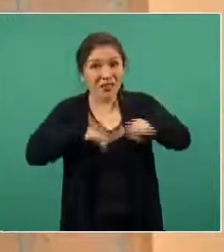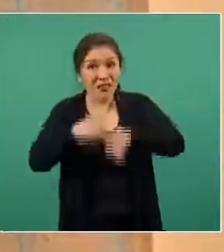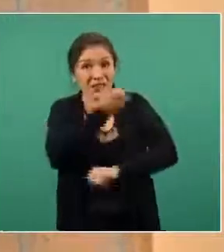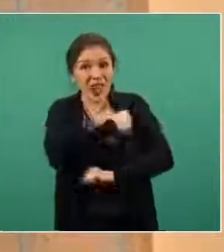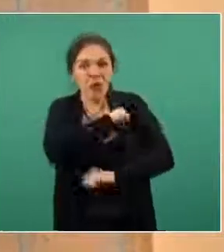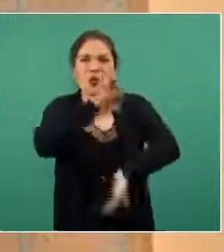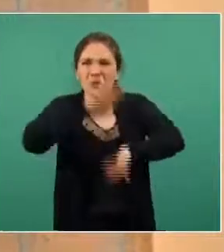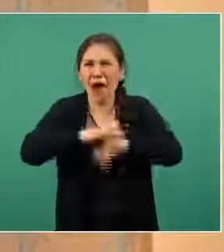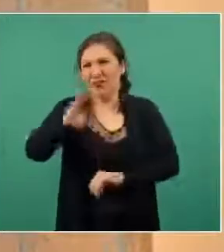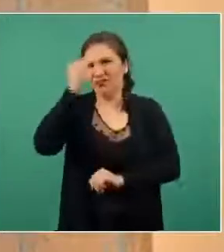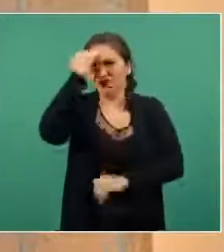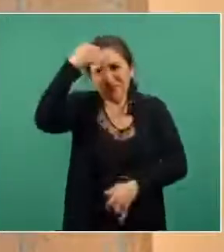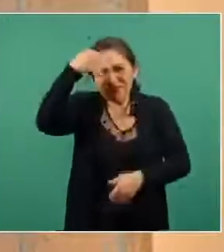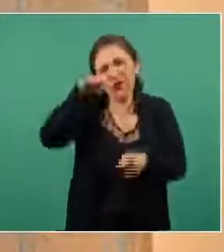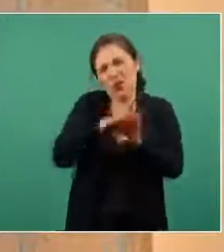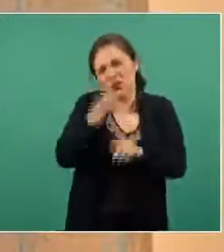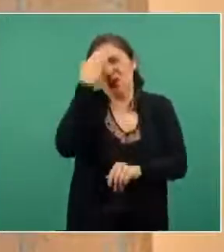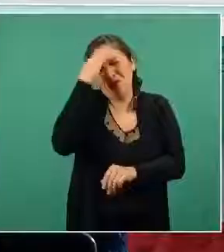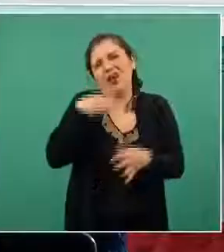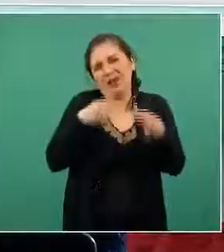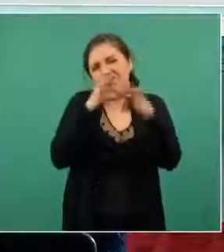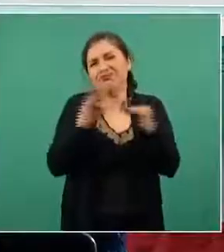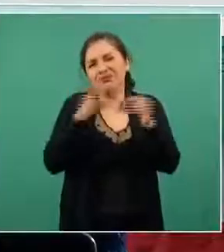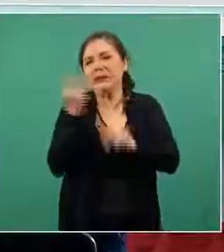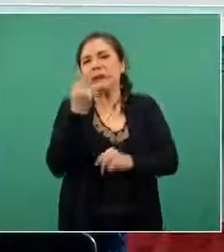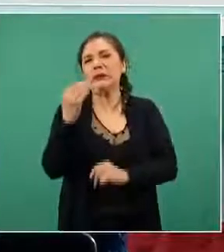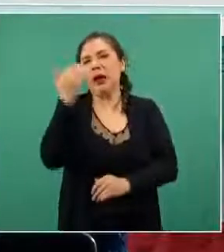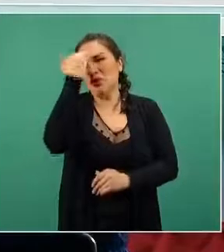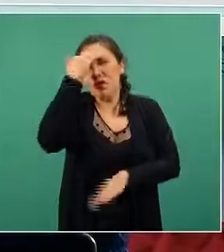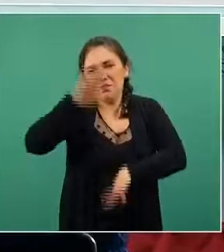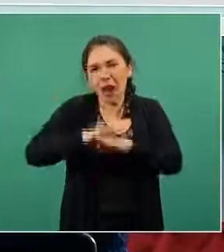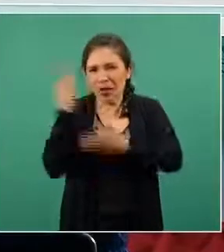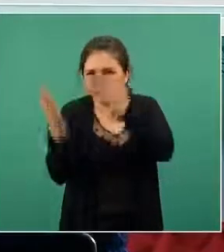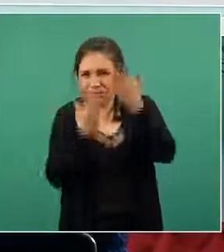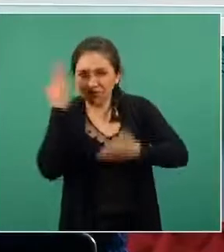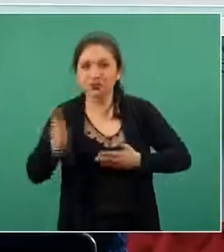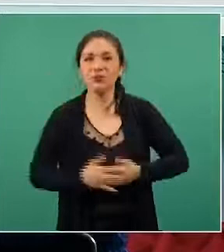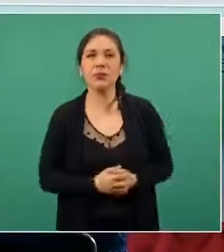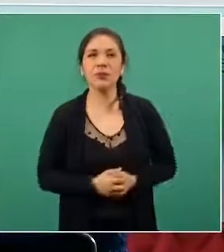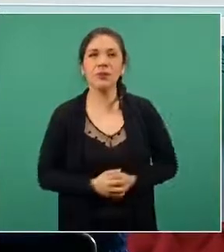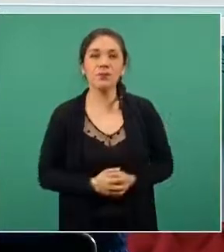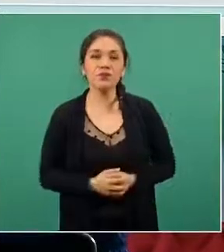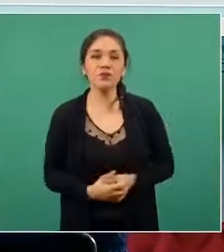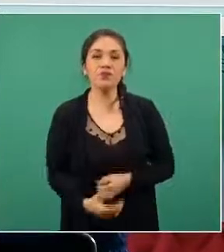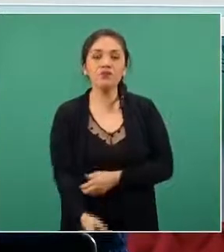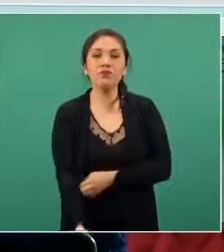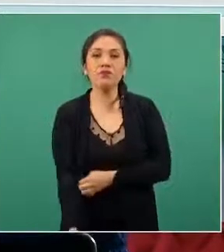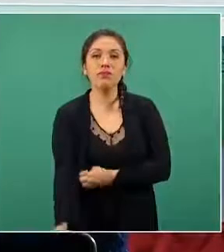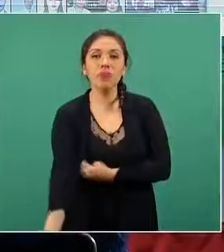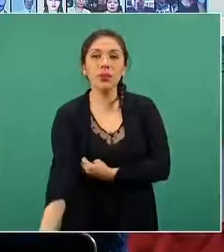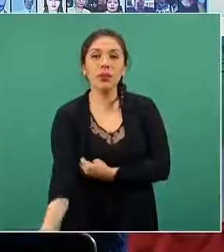bien capacitado por las razones que ya comentamos. La siguiente, por favor.